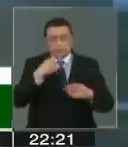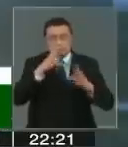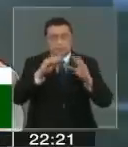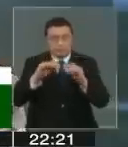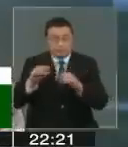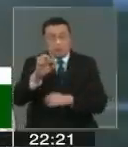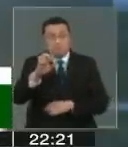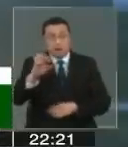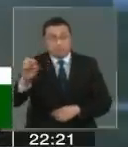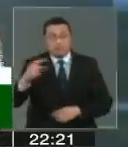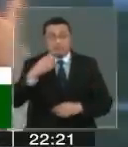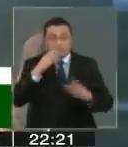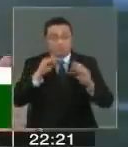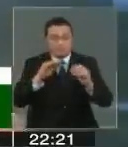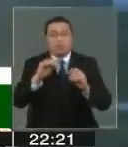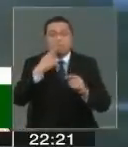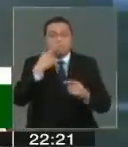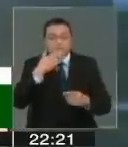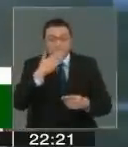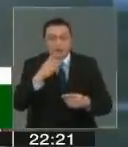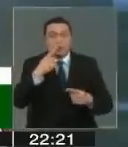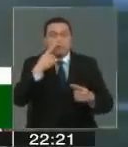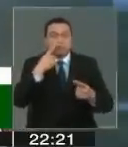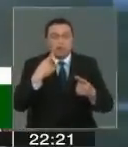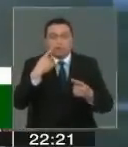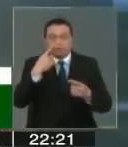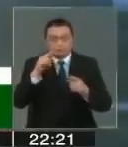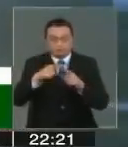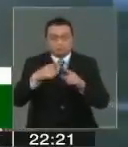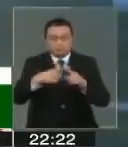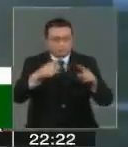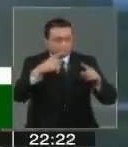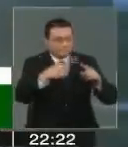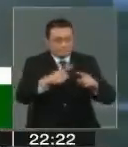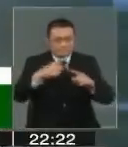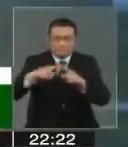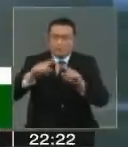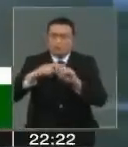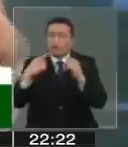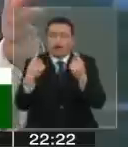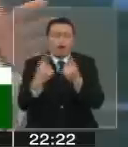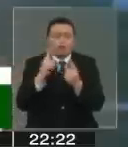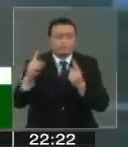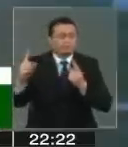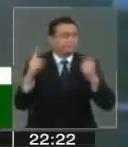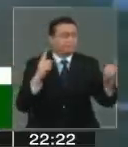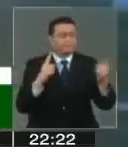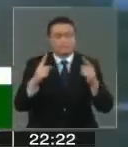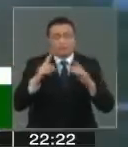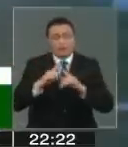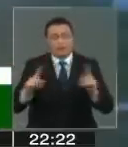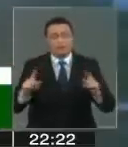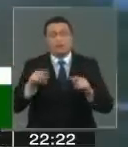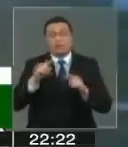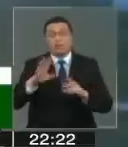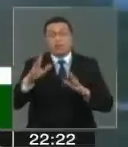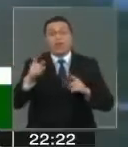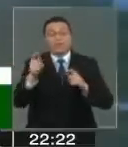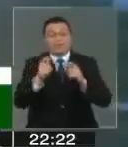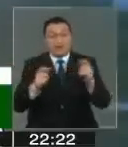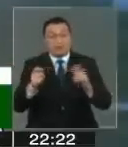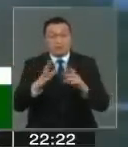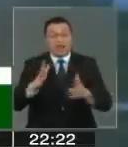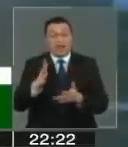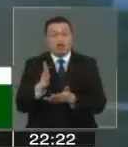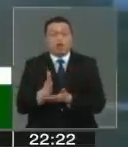papás de que en realidad es mejor ir probando, porque cada niño va a reaccionar de manera muy diferente a cada terapia. Por ejemplo, en algunos casos se ocupan terapias más